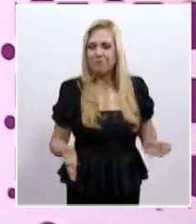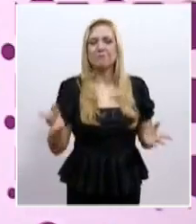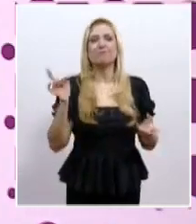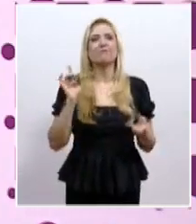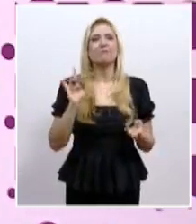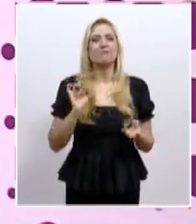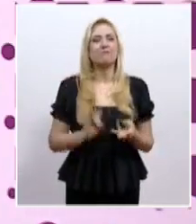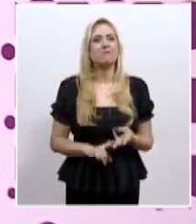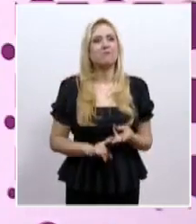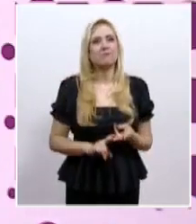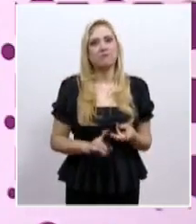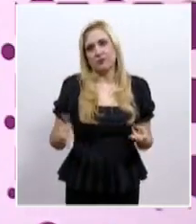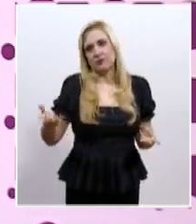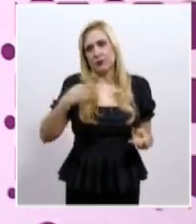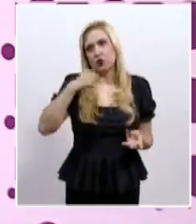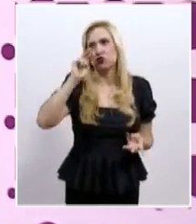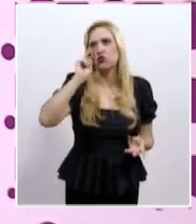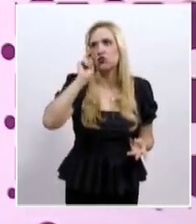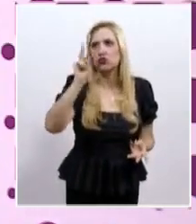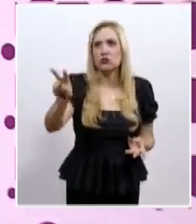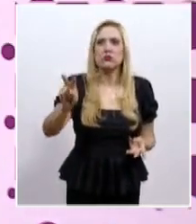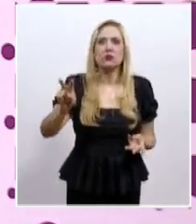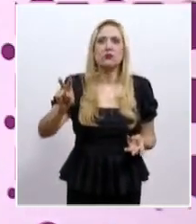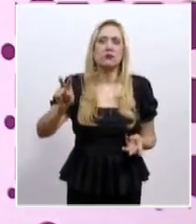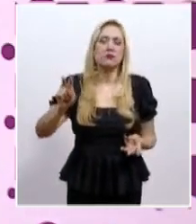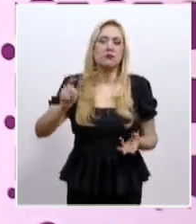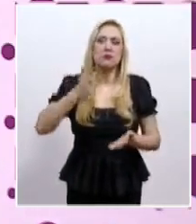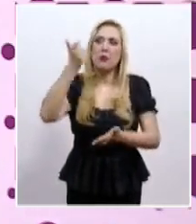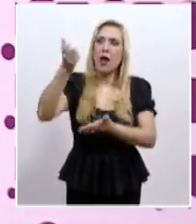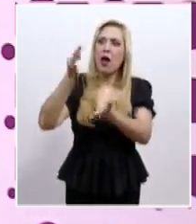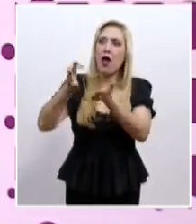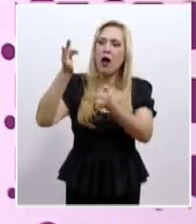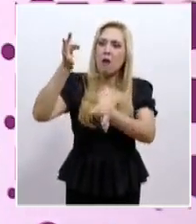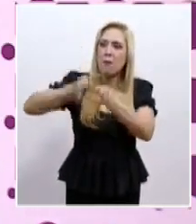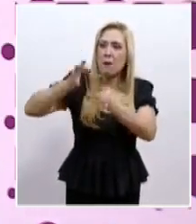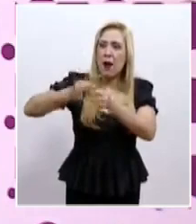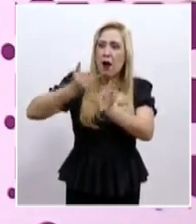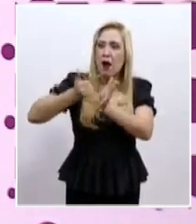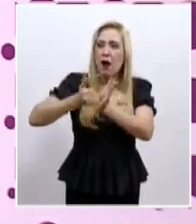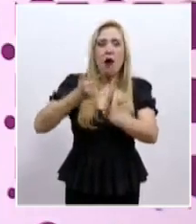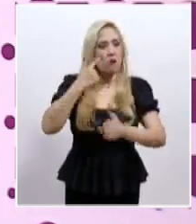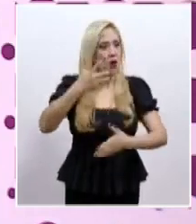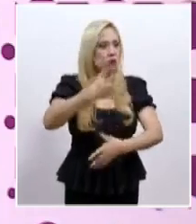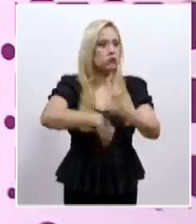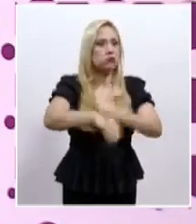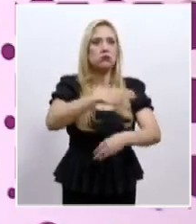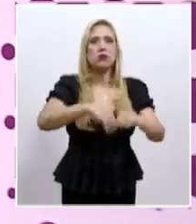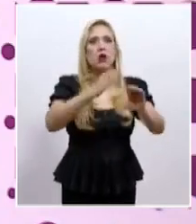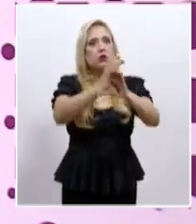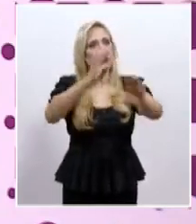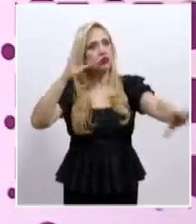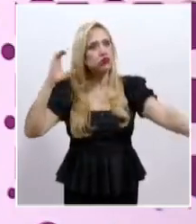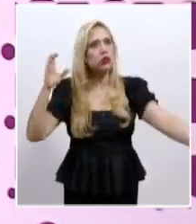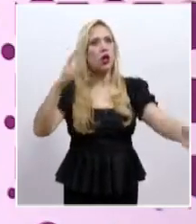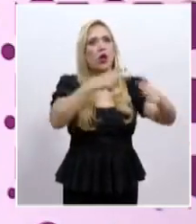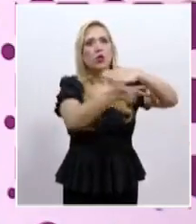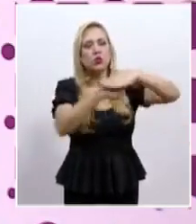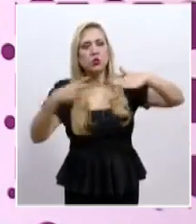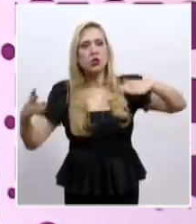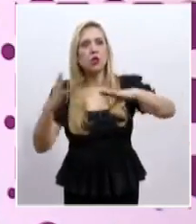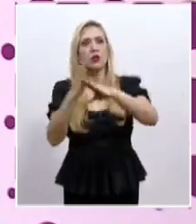nuestros impuestos, porque vemos que el resultado de pagar los impuestos es un buen sistema de transporte público,